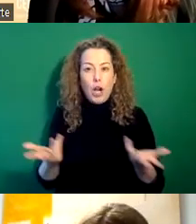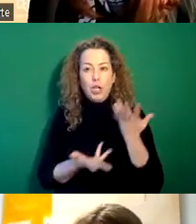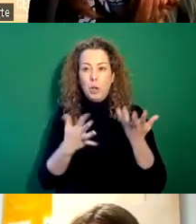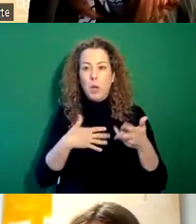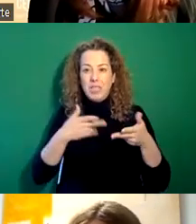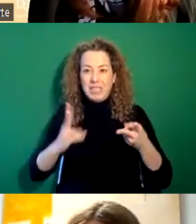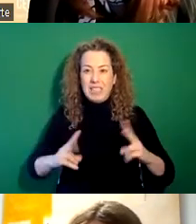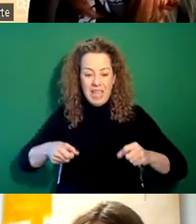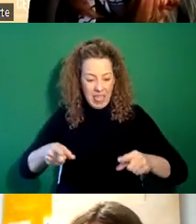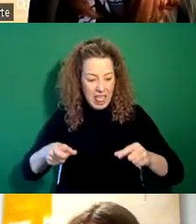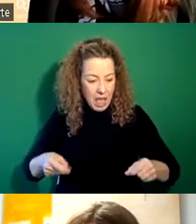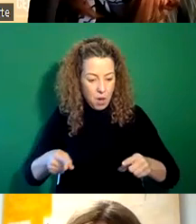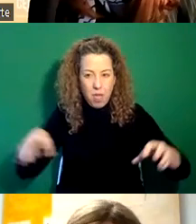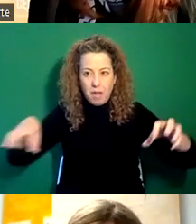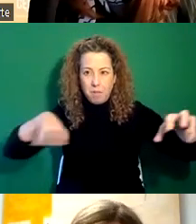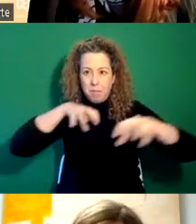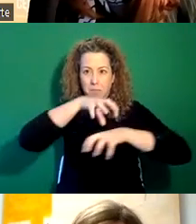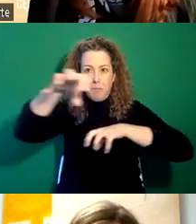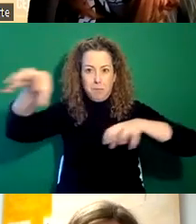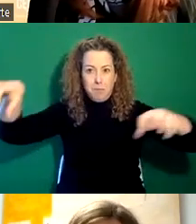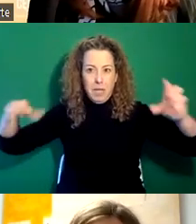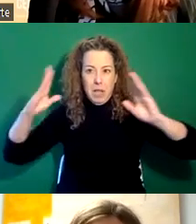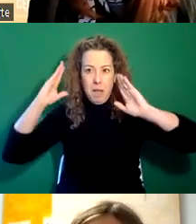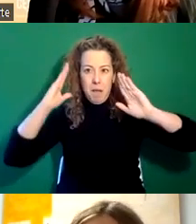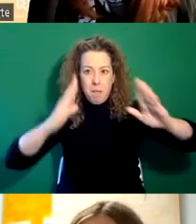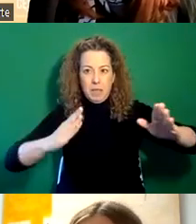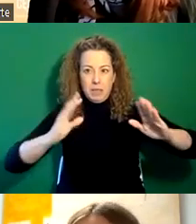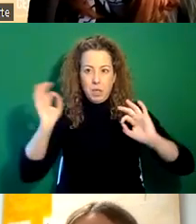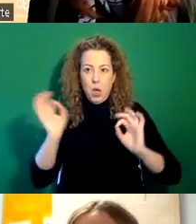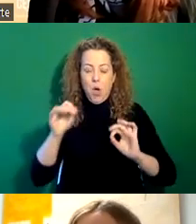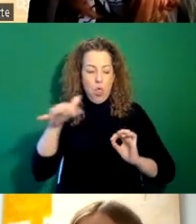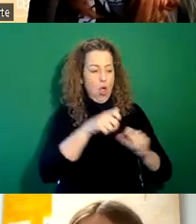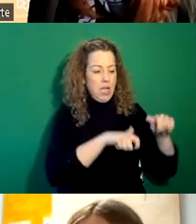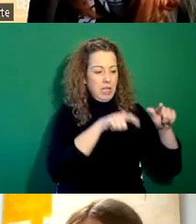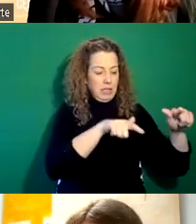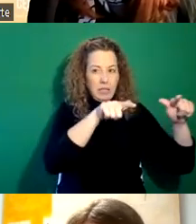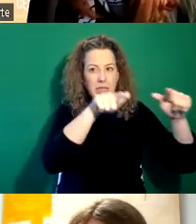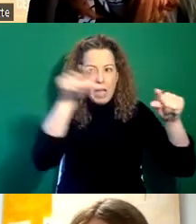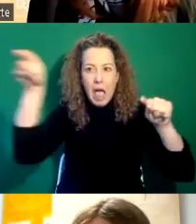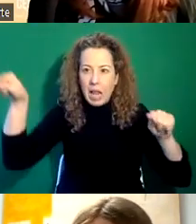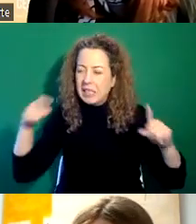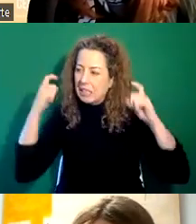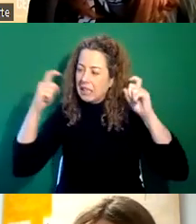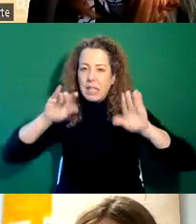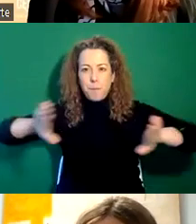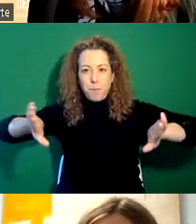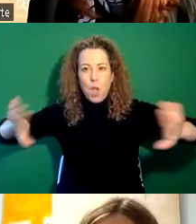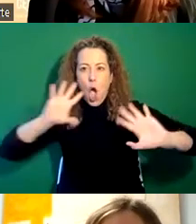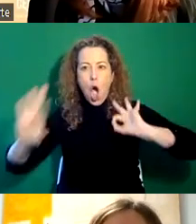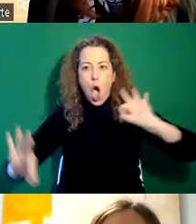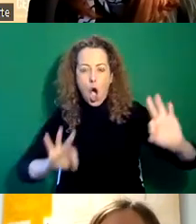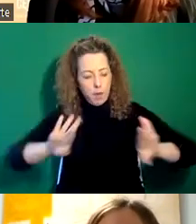de rueda por medio de los pasillos o en las zonas de la sala, entonces se procura tener todo muchísimo más ordenado